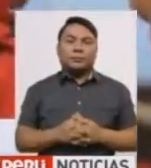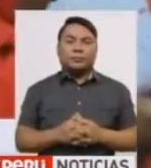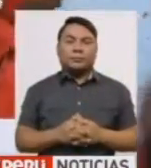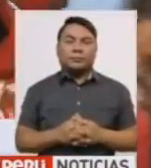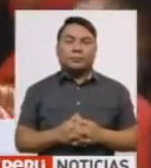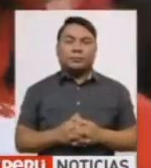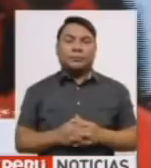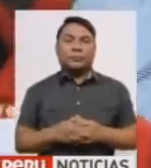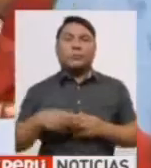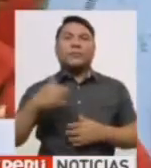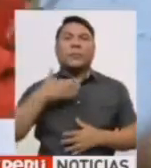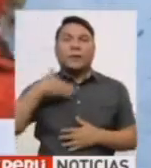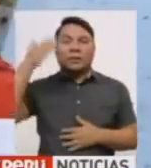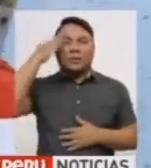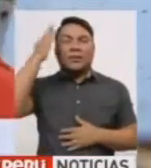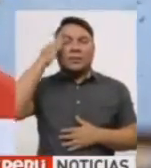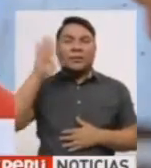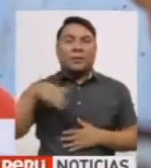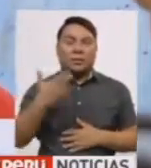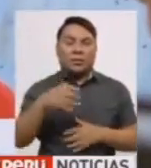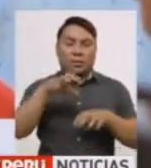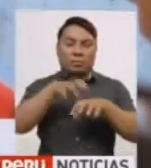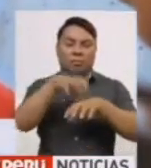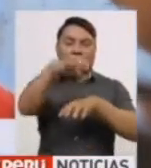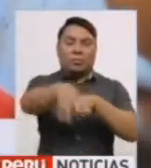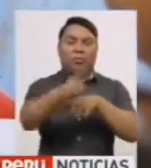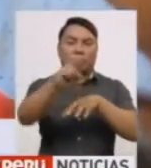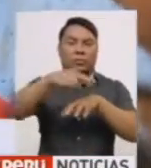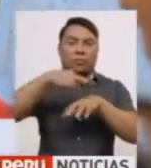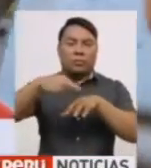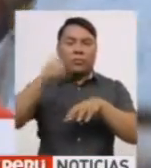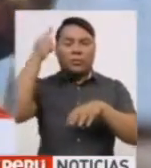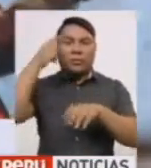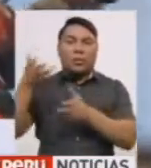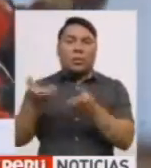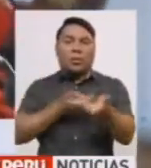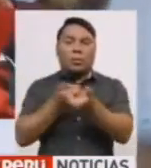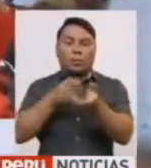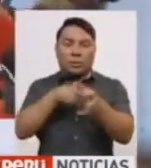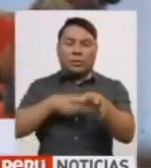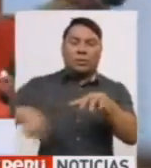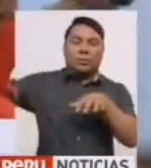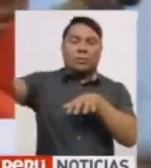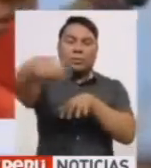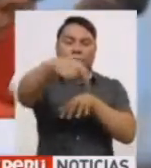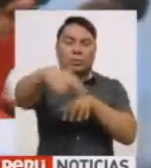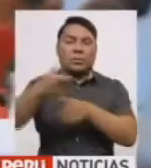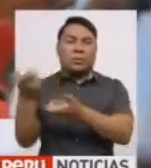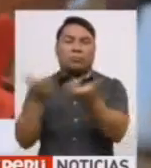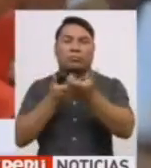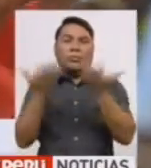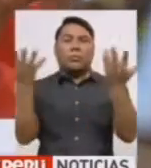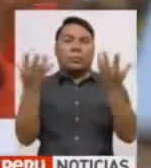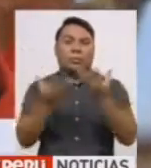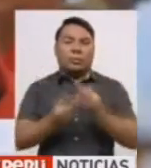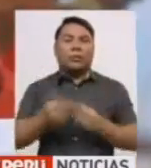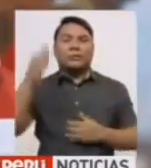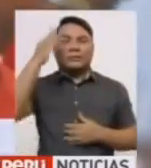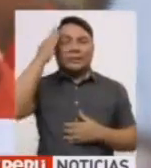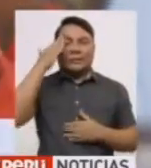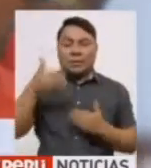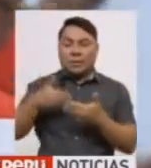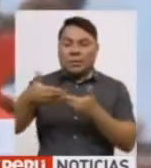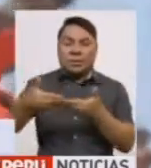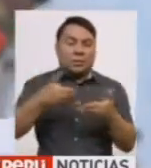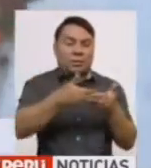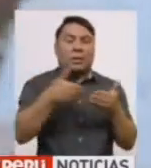Bueno, que sabíamos que teníamos dos frentes y confinamos en ambos, atacamos los dos lados para que no se extienda. Sabíamos que habían casas vecinas